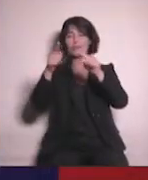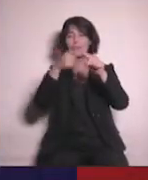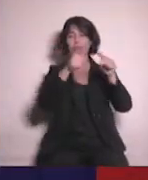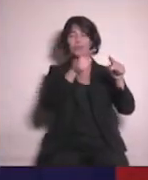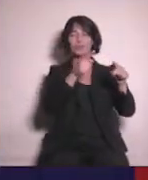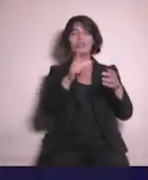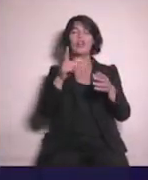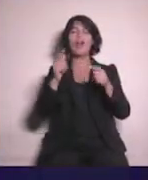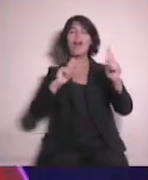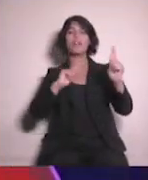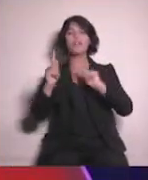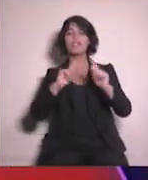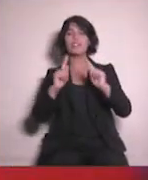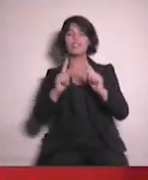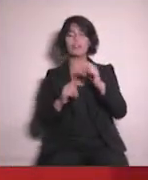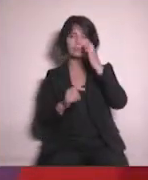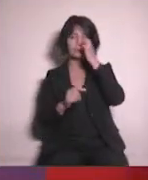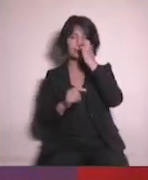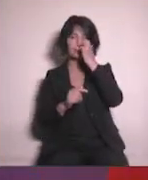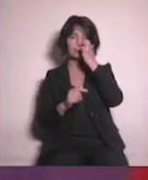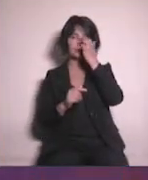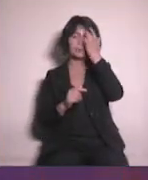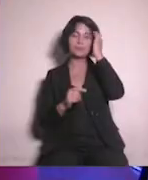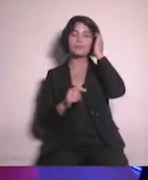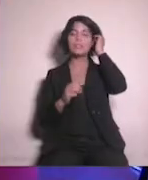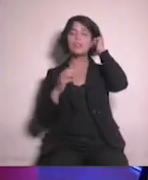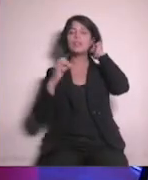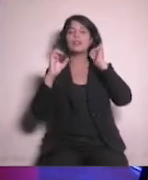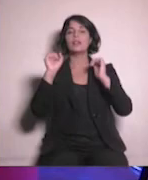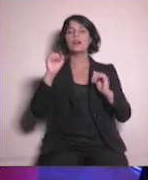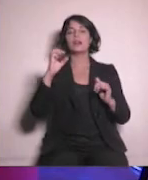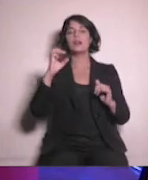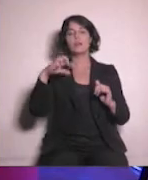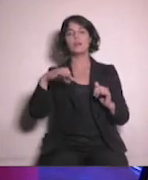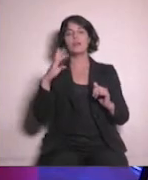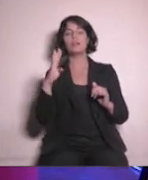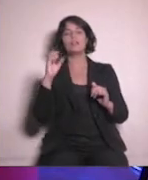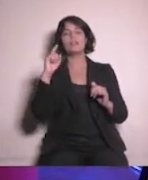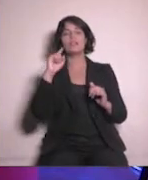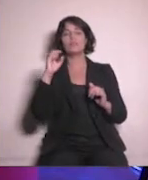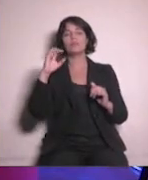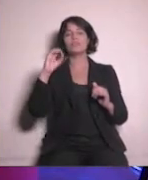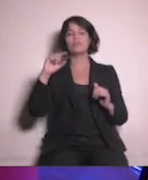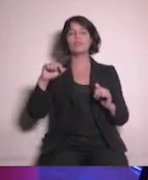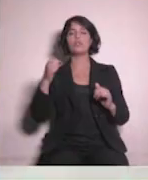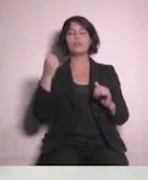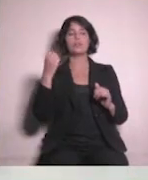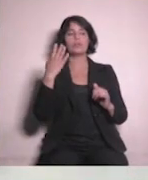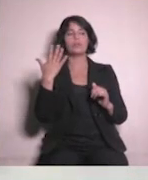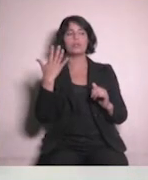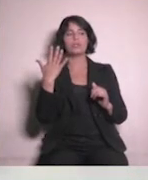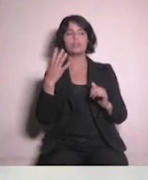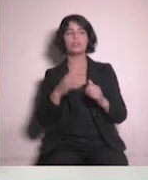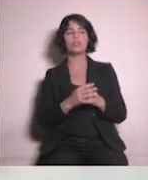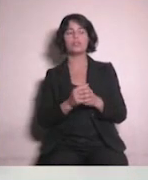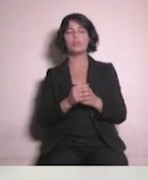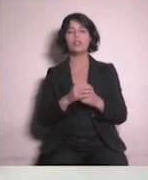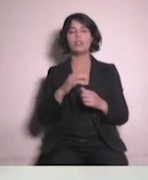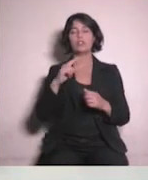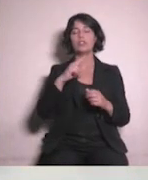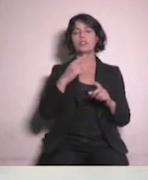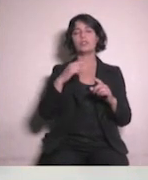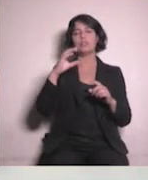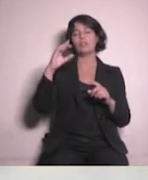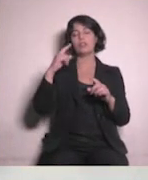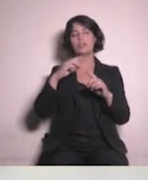de los administradores. El APB tiene un 0,55 y la cuenta 2 o CAP tiene un